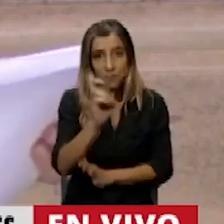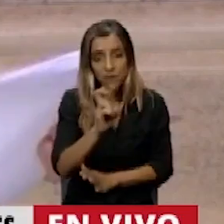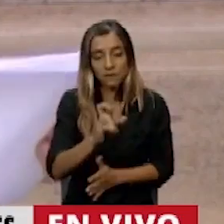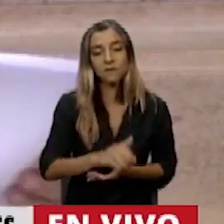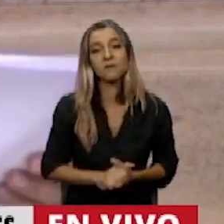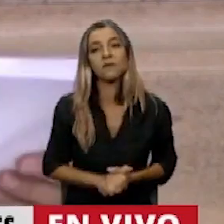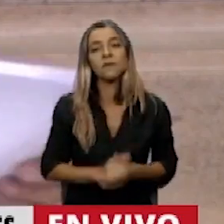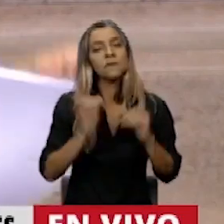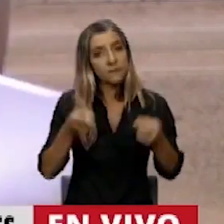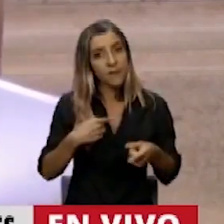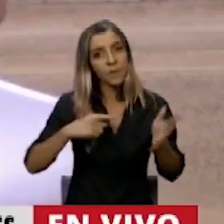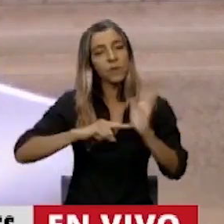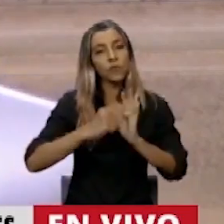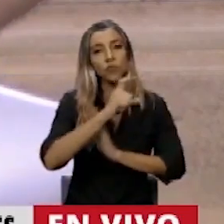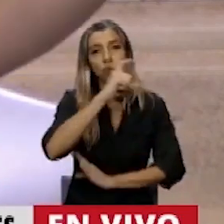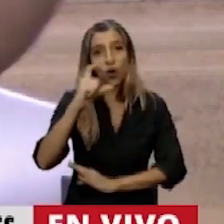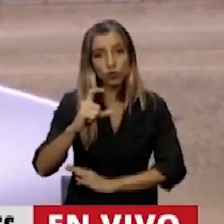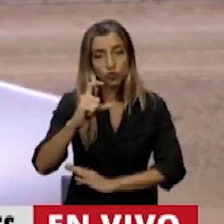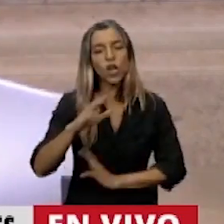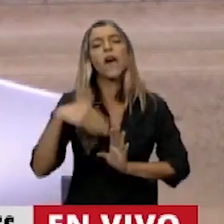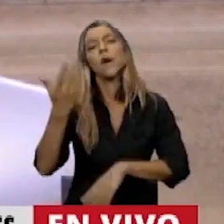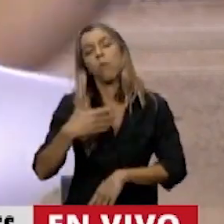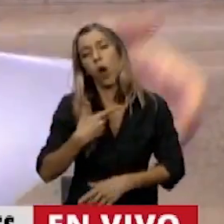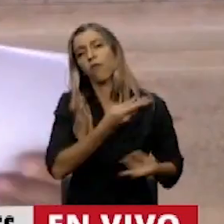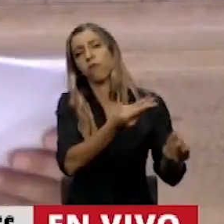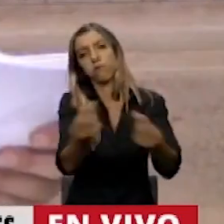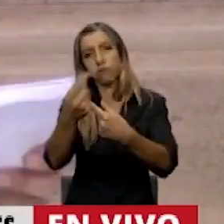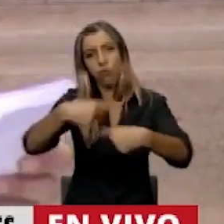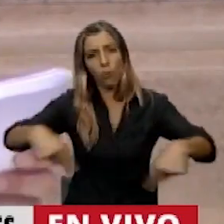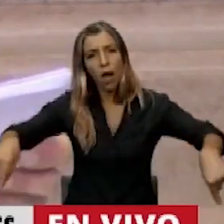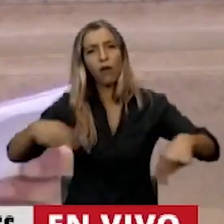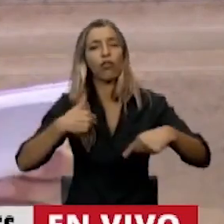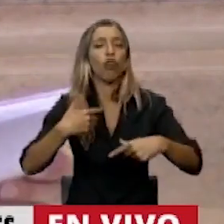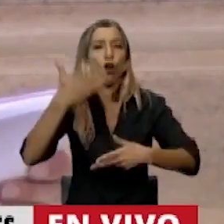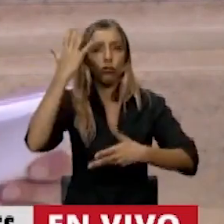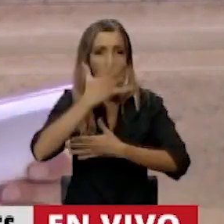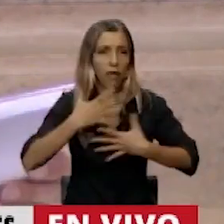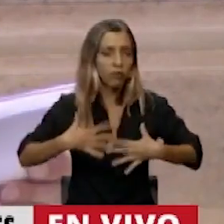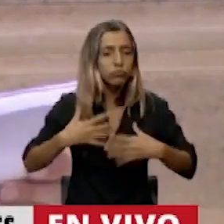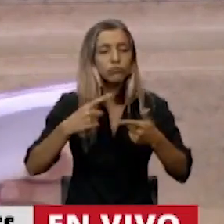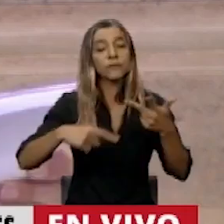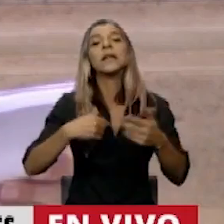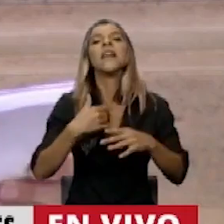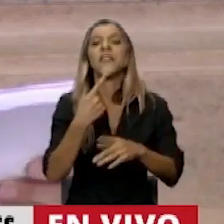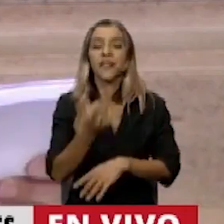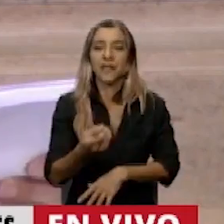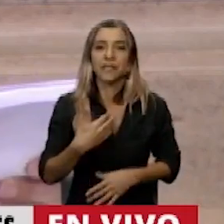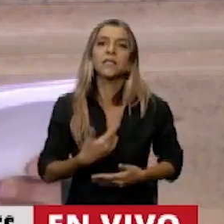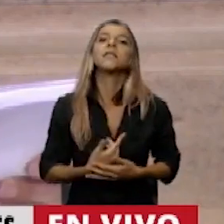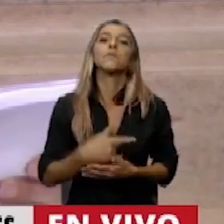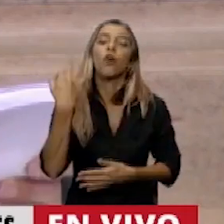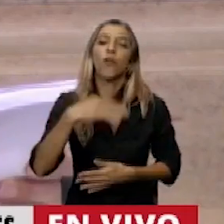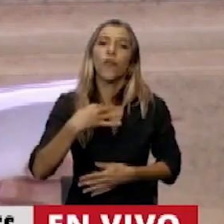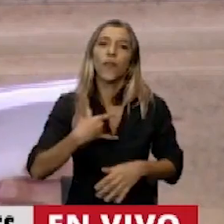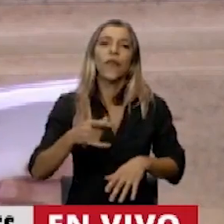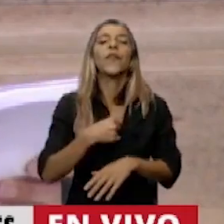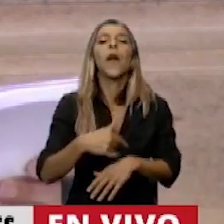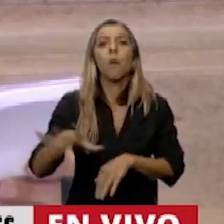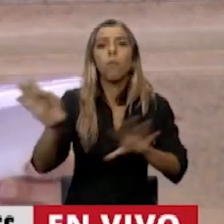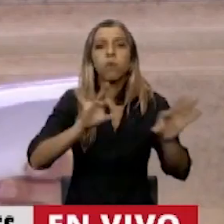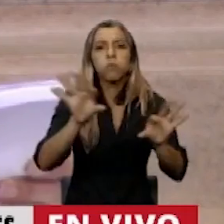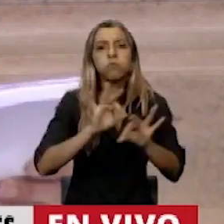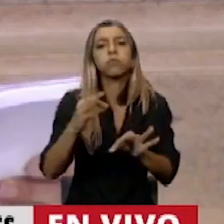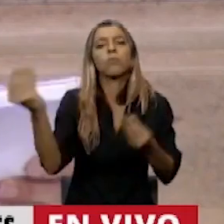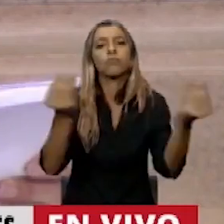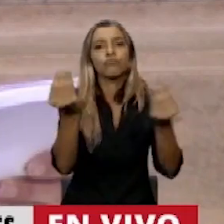decimos claramente en el punto C, después de la compra de insumo, del equipamiento, decimos lo siguiente: contratación de mayor cantidad de personal